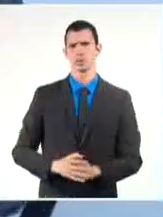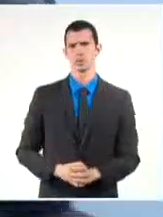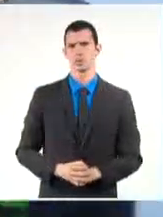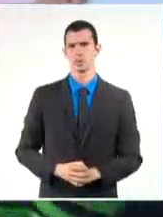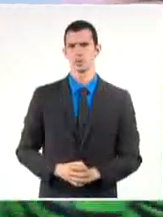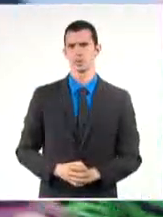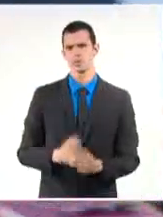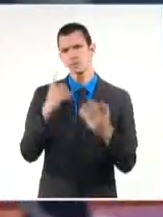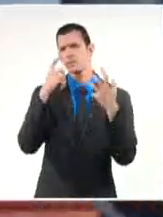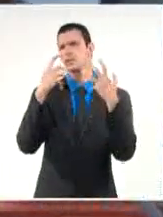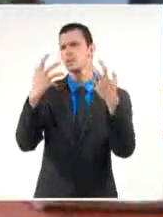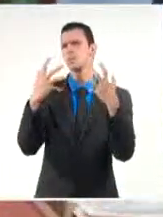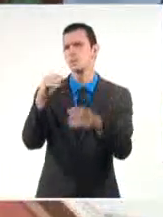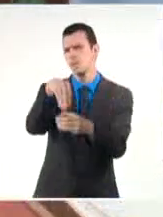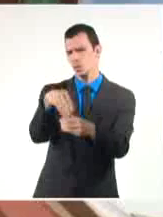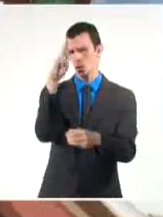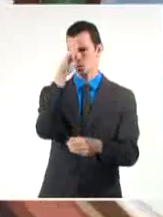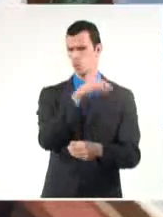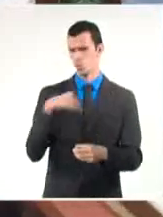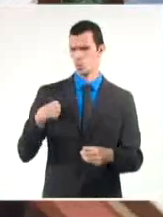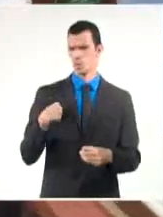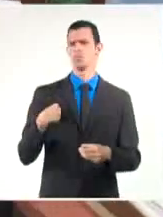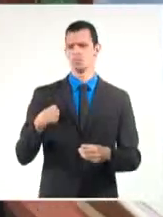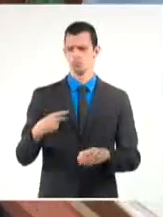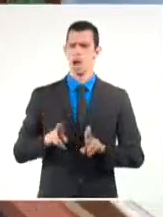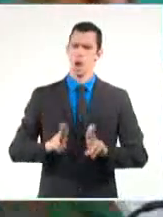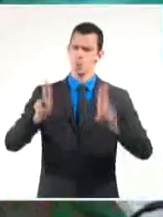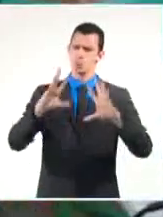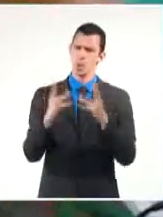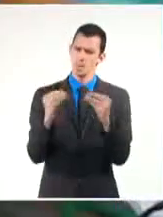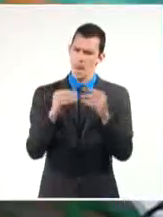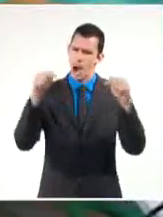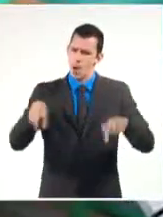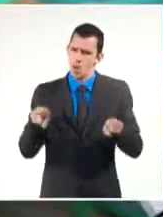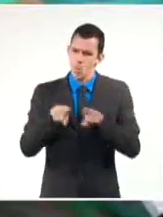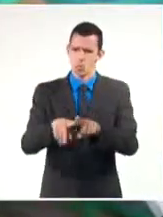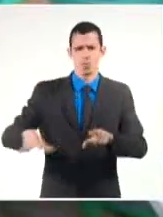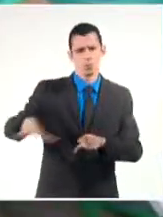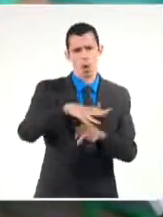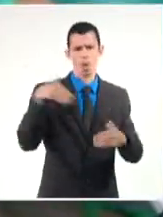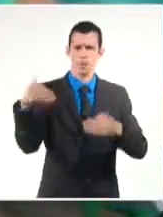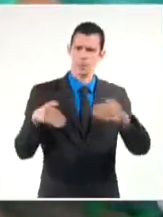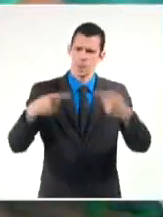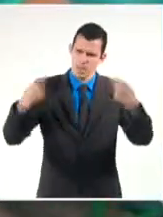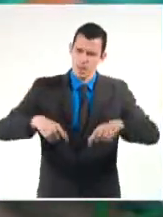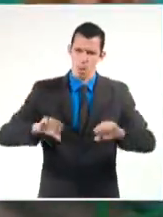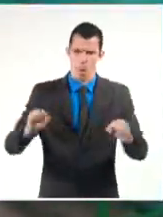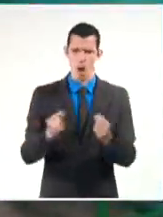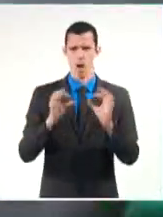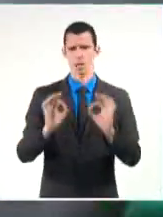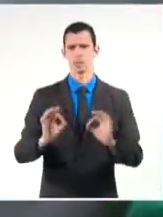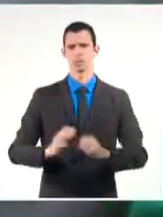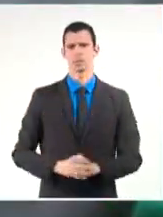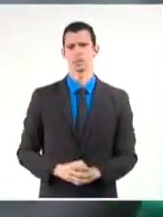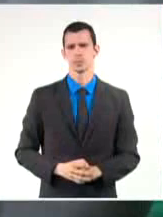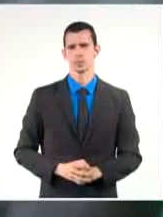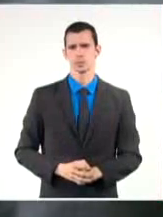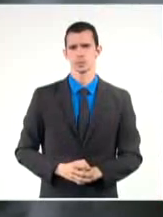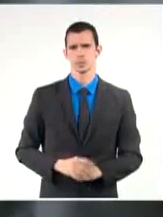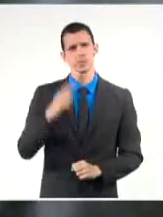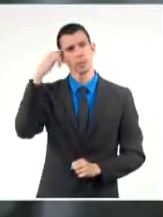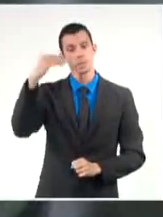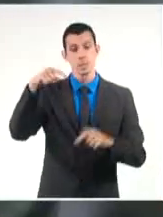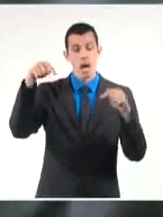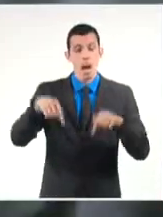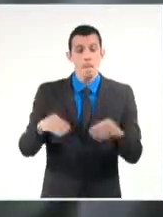coinciden en que es este un momento de decisiva participación. Creo que es un momento para juntos, en familia, poder ejercer